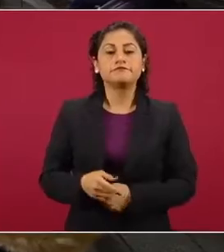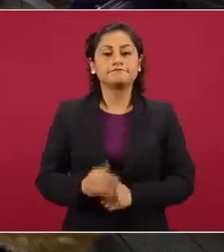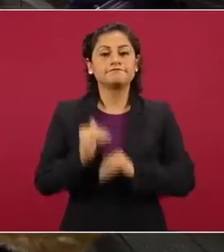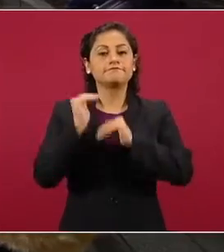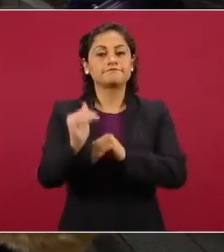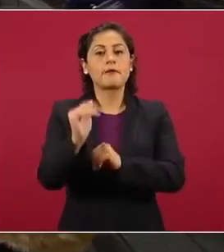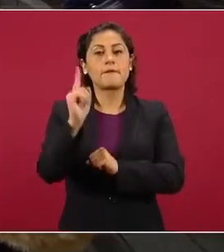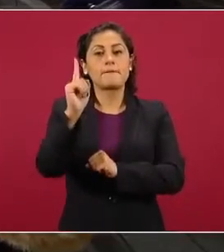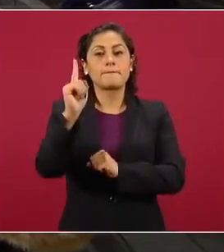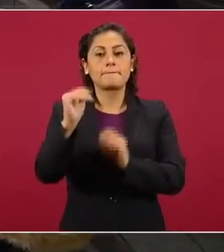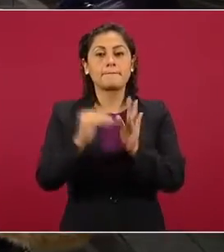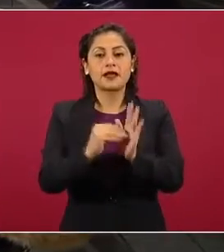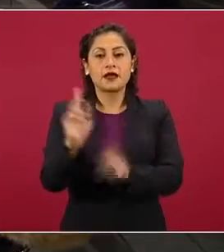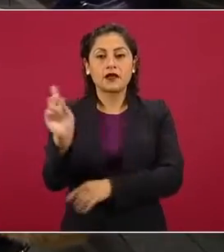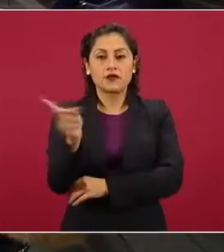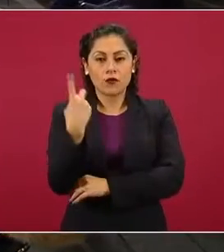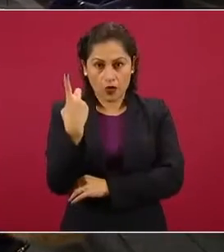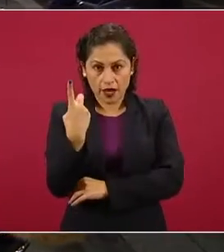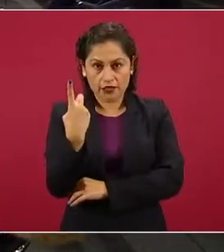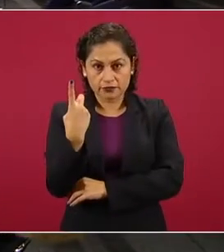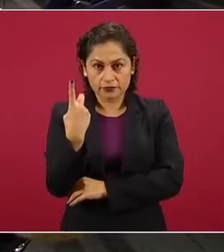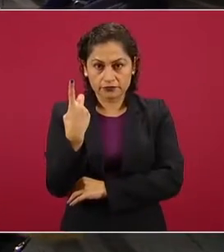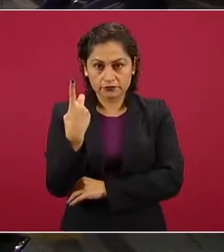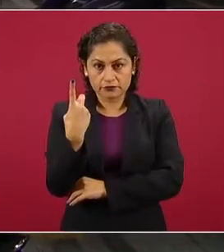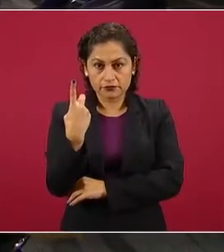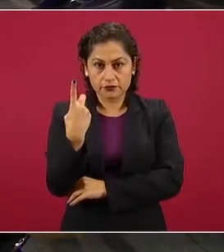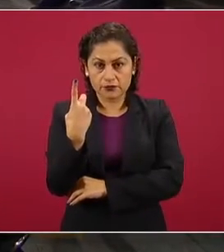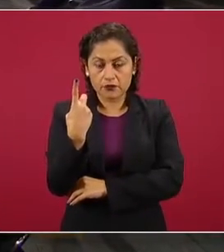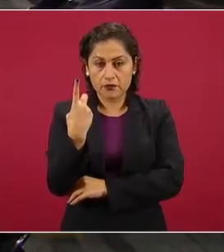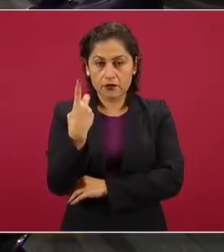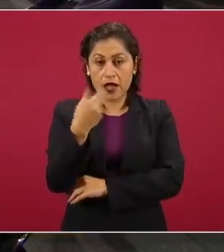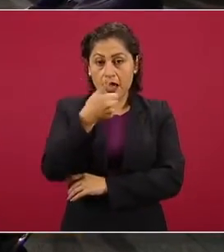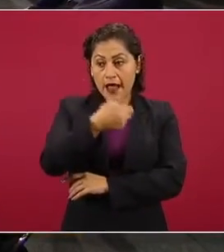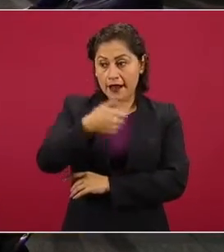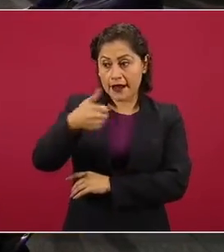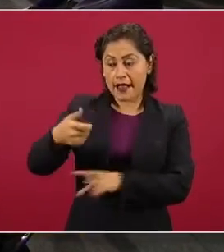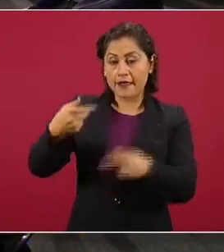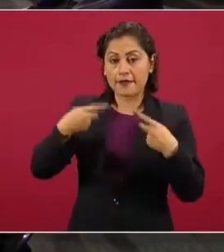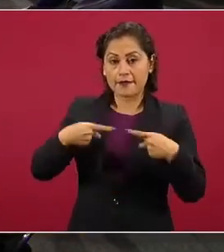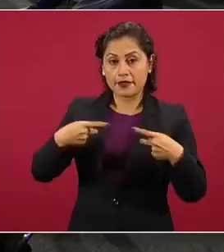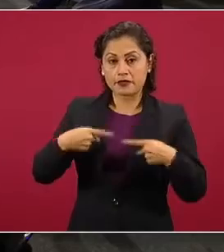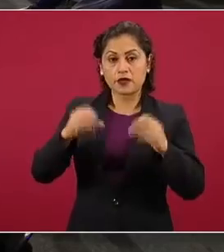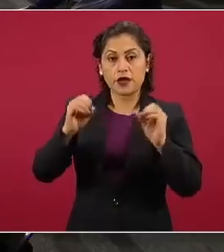$1,000. ¿Es persona? Por persona o por familia.